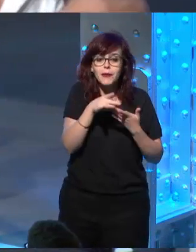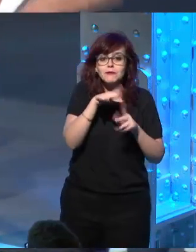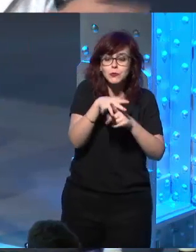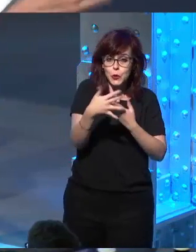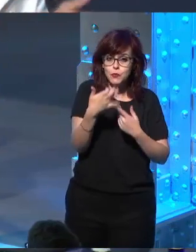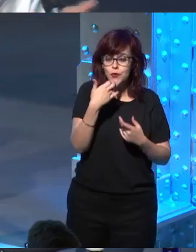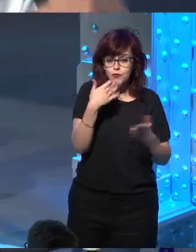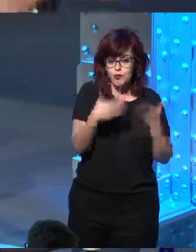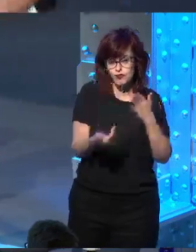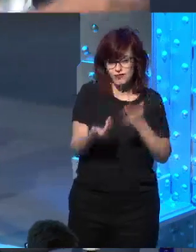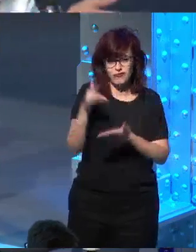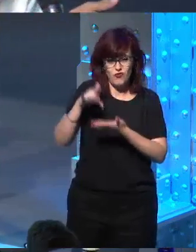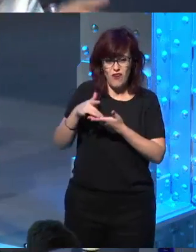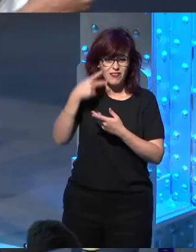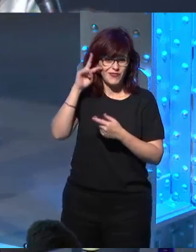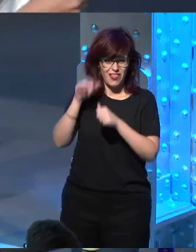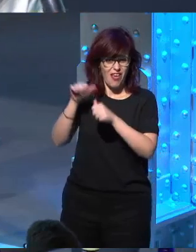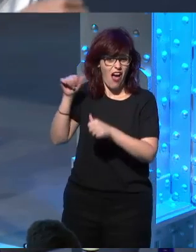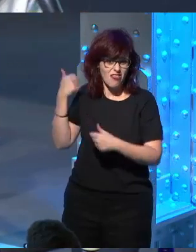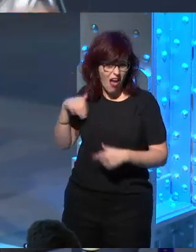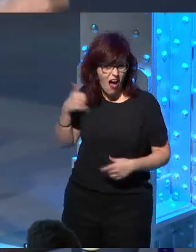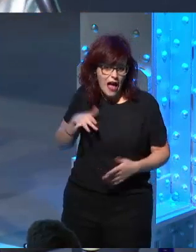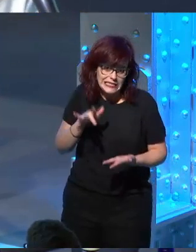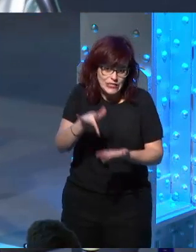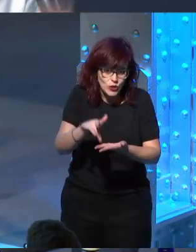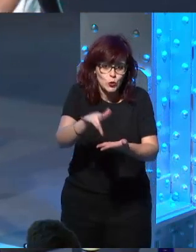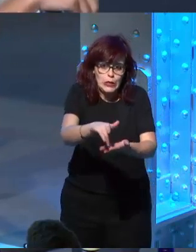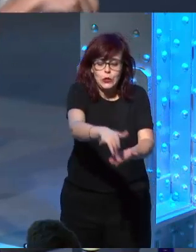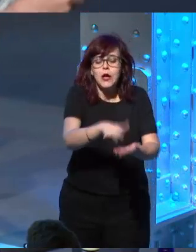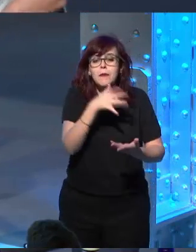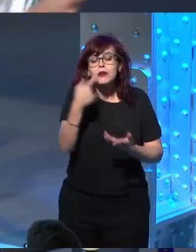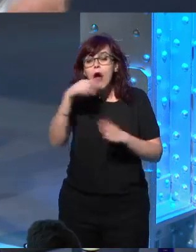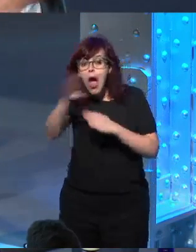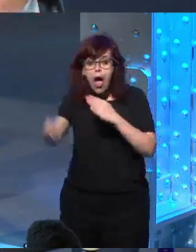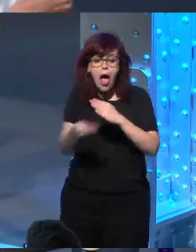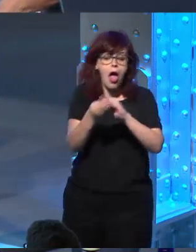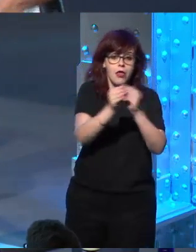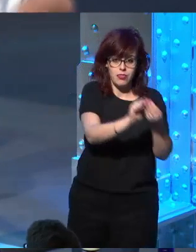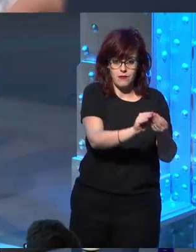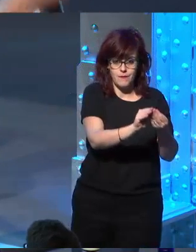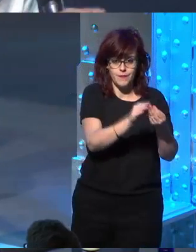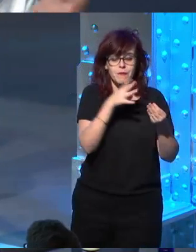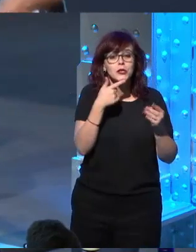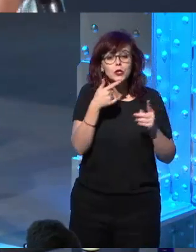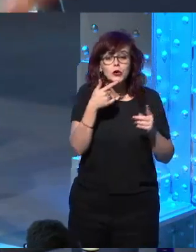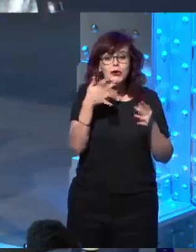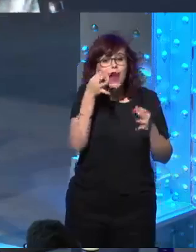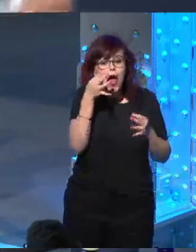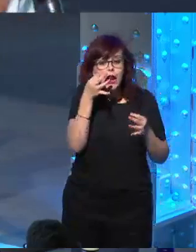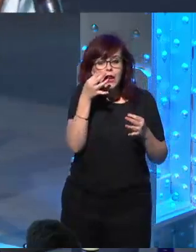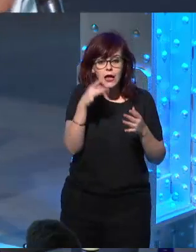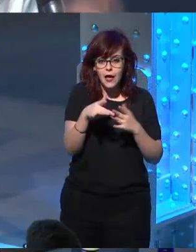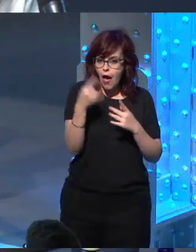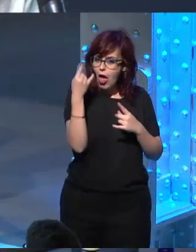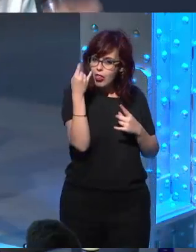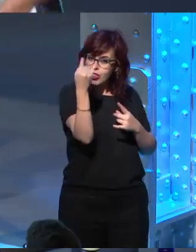Nos ha pasado con diversos casos o elecciones. Hemos sabido cómo acoplar eso y no buscar simplemente lo que es atractivo para el clickbait